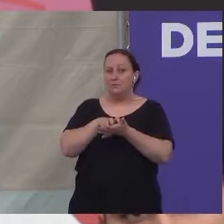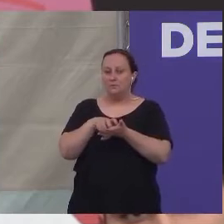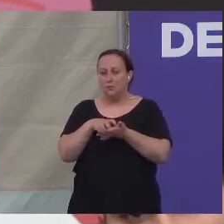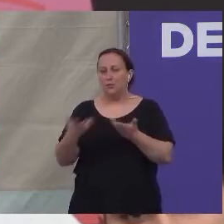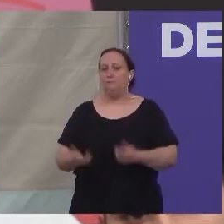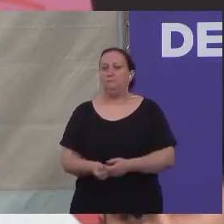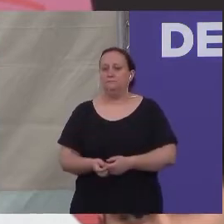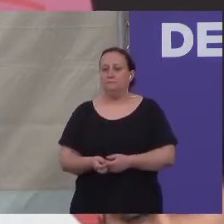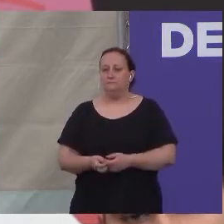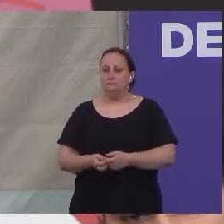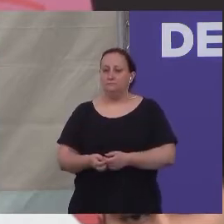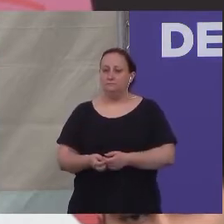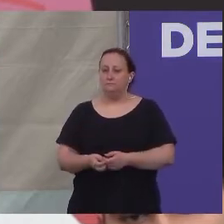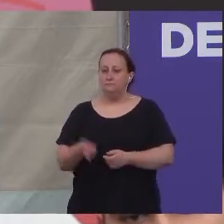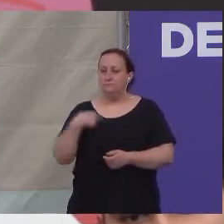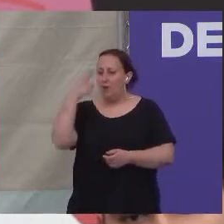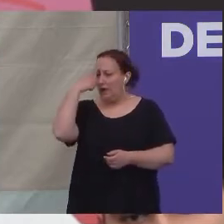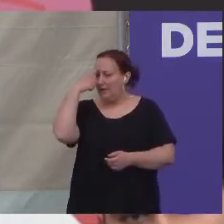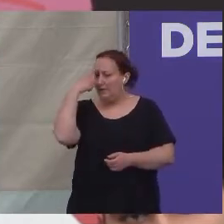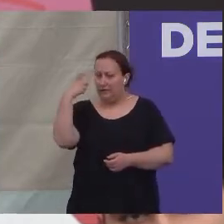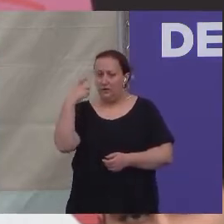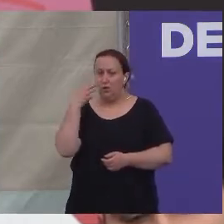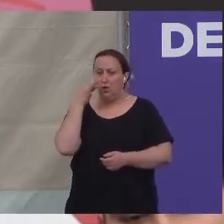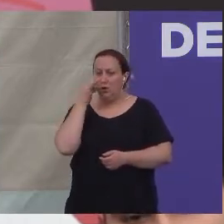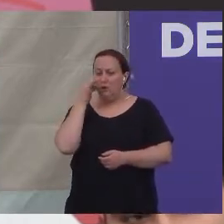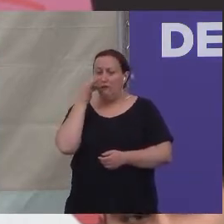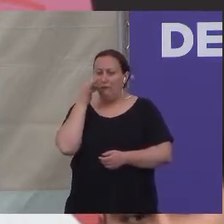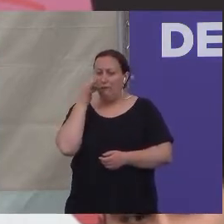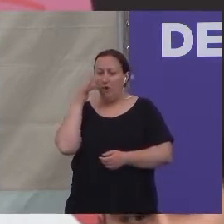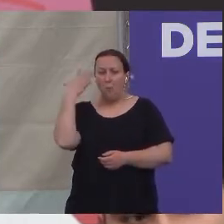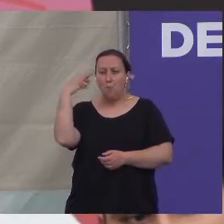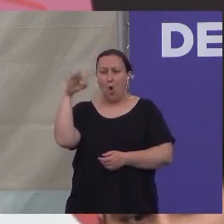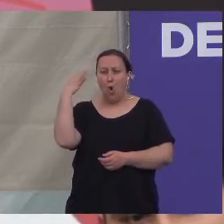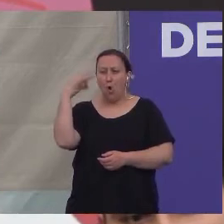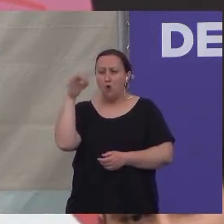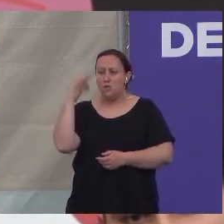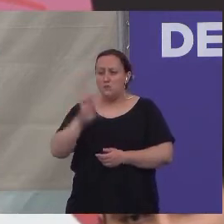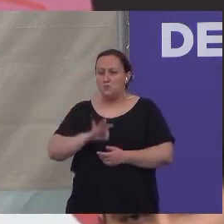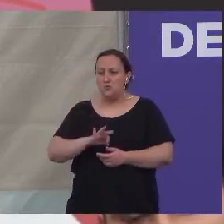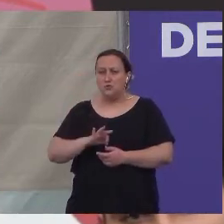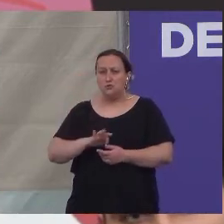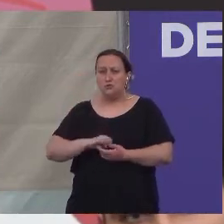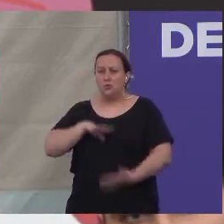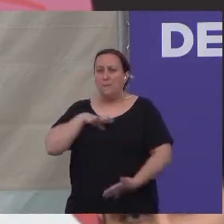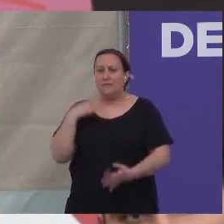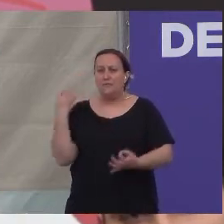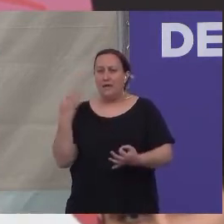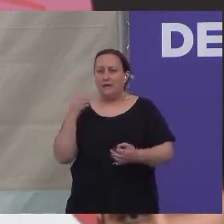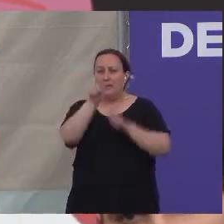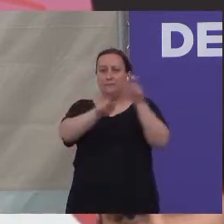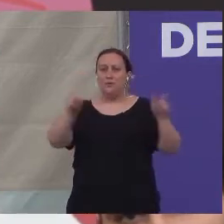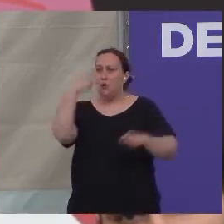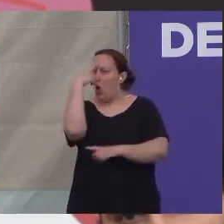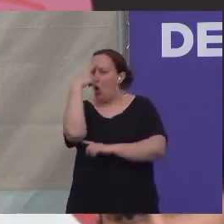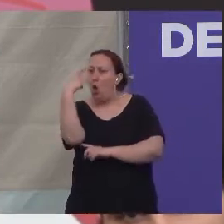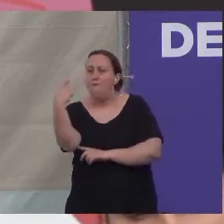Lejos de esto, yo creo que el gran potencial de Podemos está en confiar en la gente. Pero